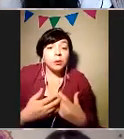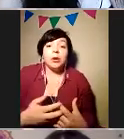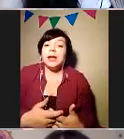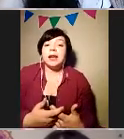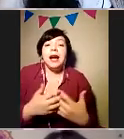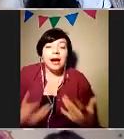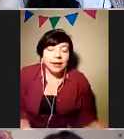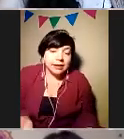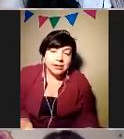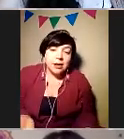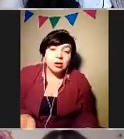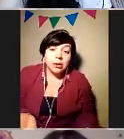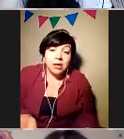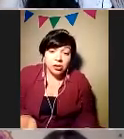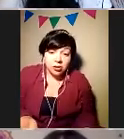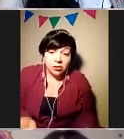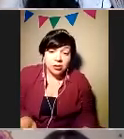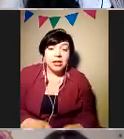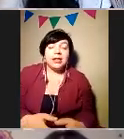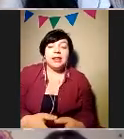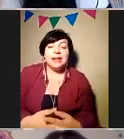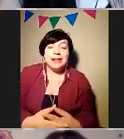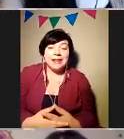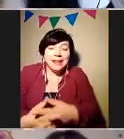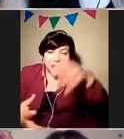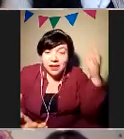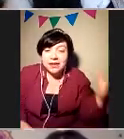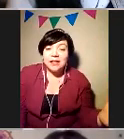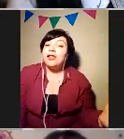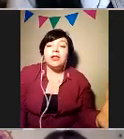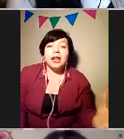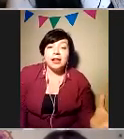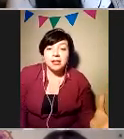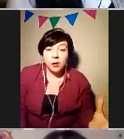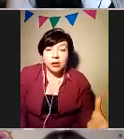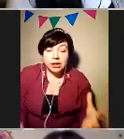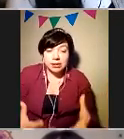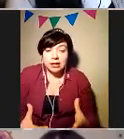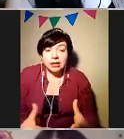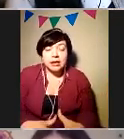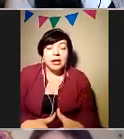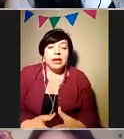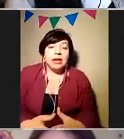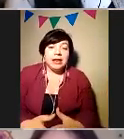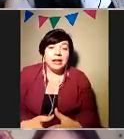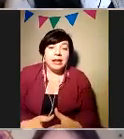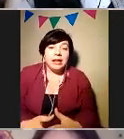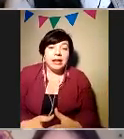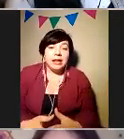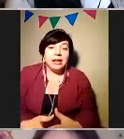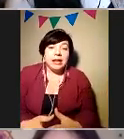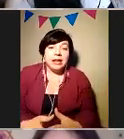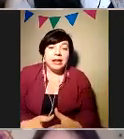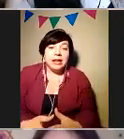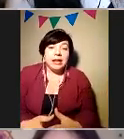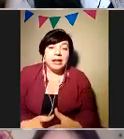como Bangladesh, o incluso con las tasas de contaminación, que tienen grandes vertederos donde hay residuos textiles,